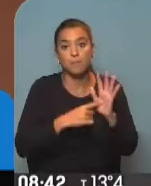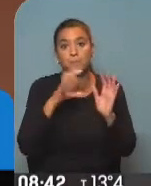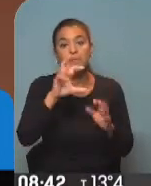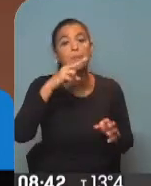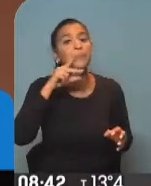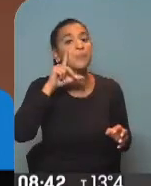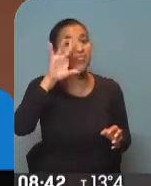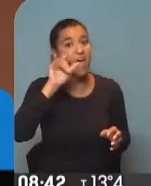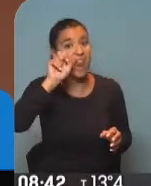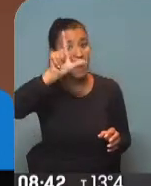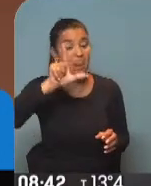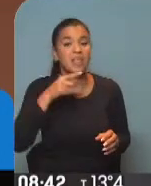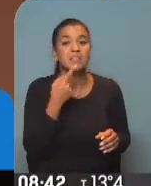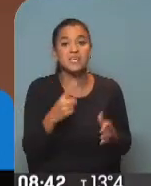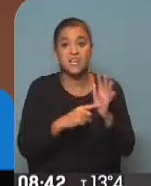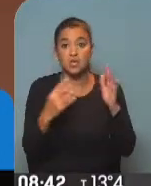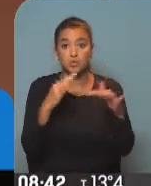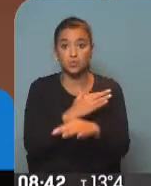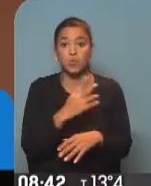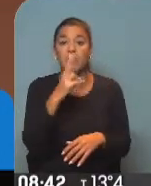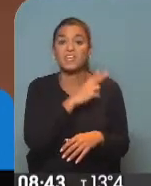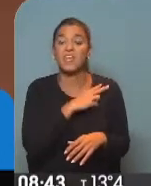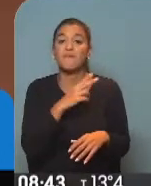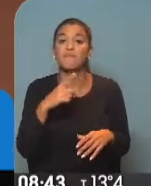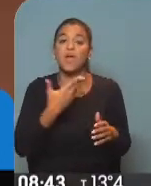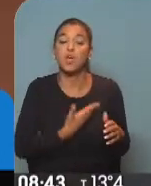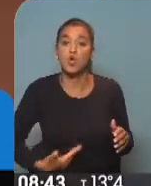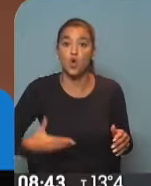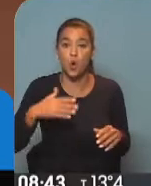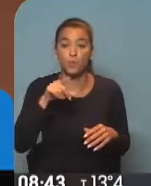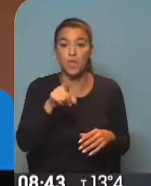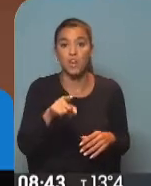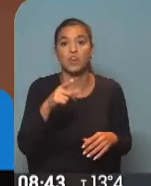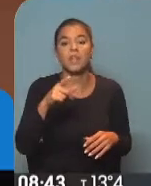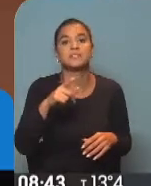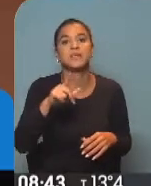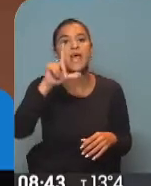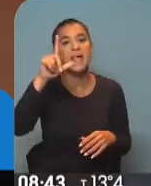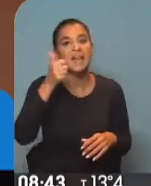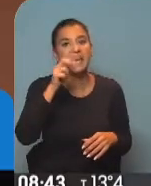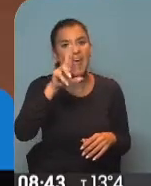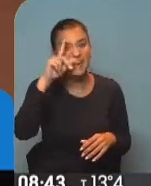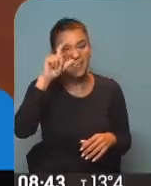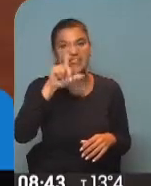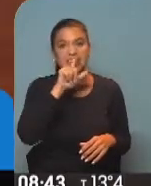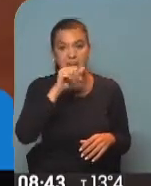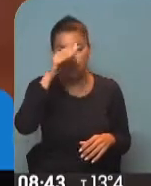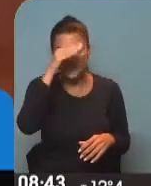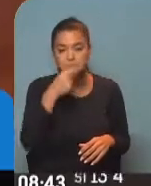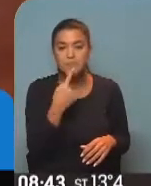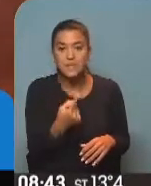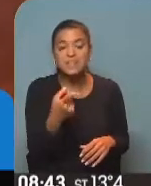maría eugenia vidal y en la ciudad de buenos aires el jefe de gobierno horacio rodríguez larreta nos acompaña francisco quintana diputado de la ciudad